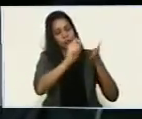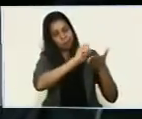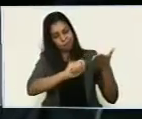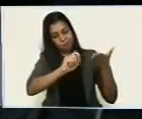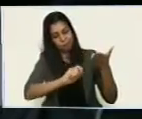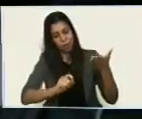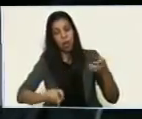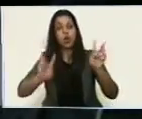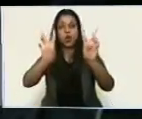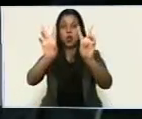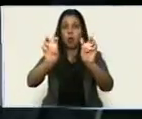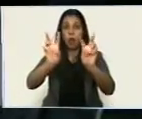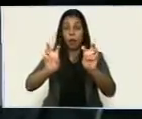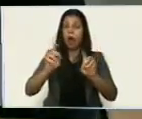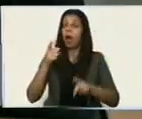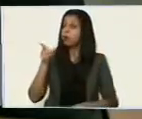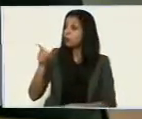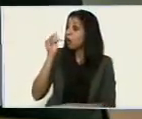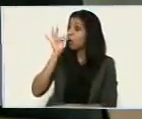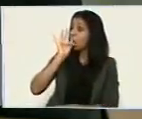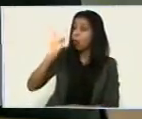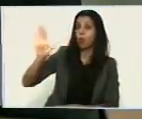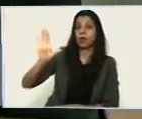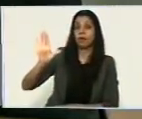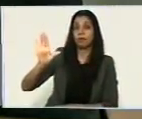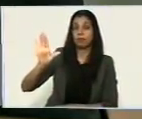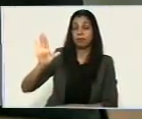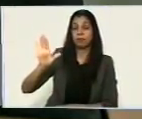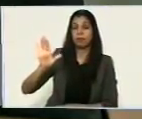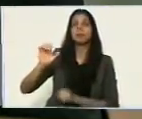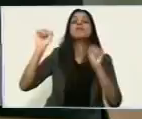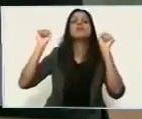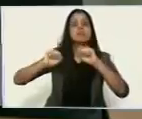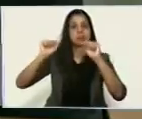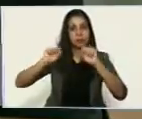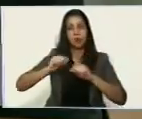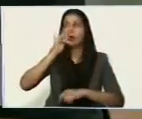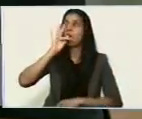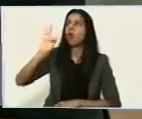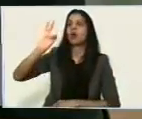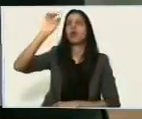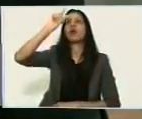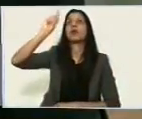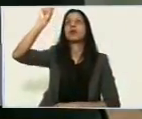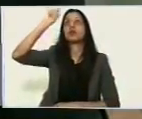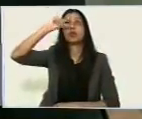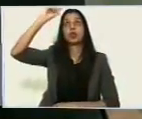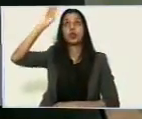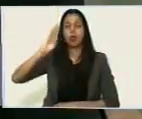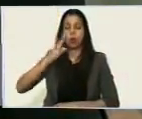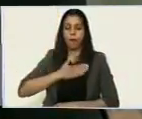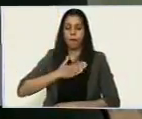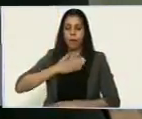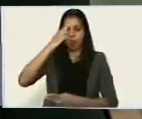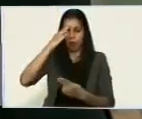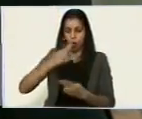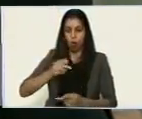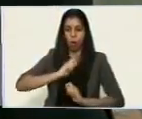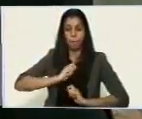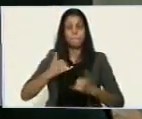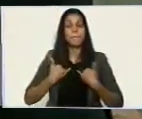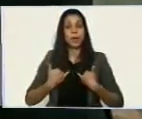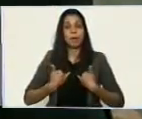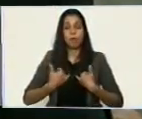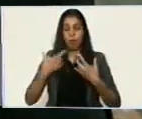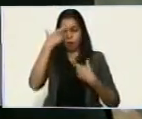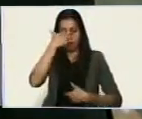Constitución. ¿Lo jura? Juro por el Dios de mis padres, juro por mi honor, juro por mi